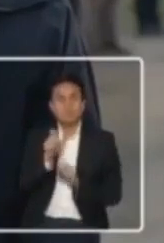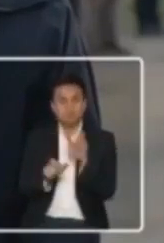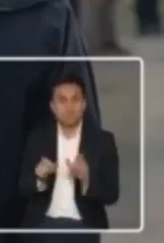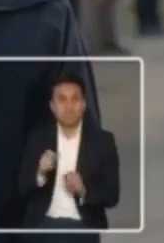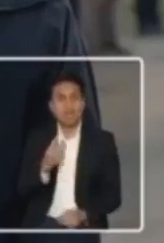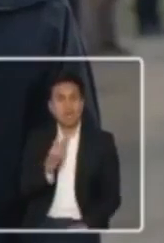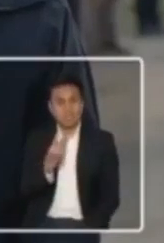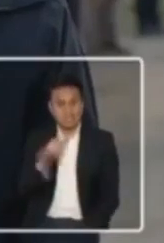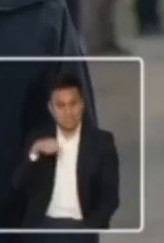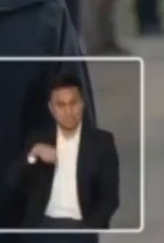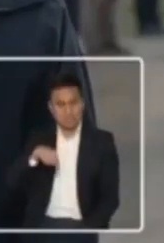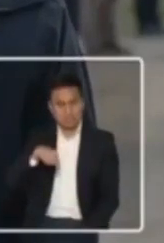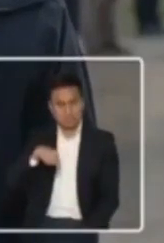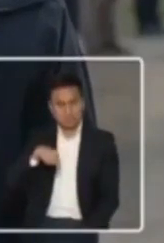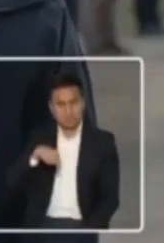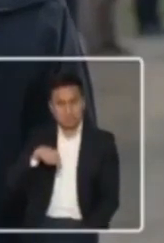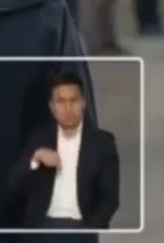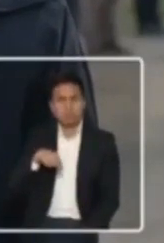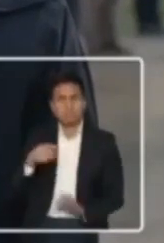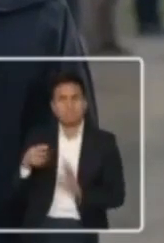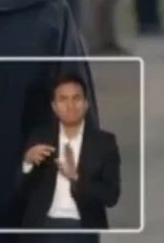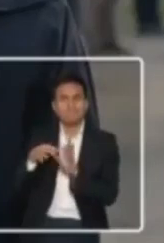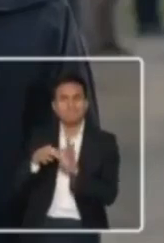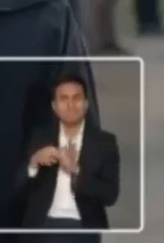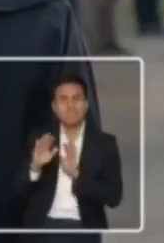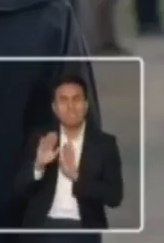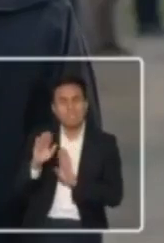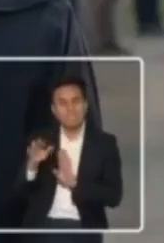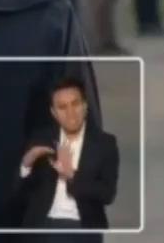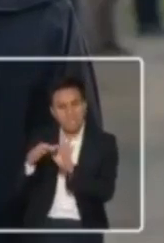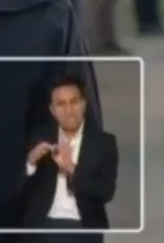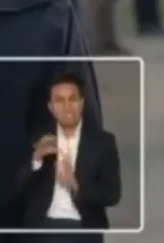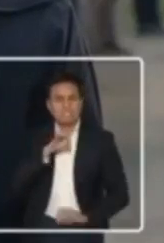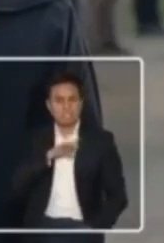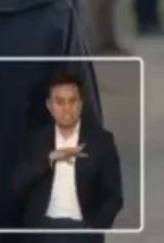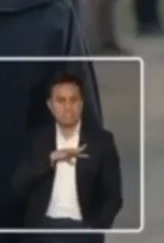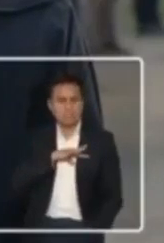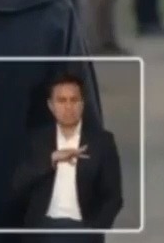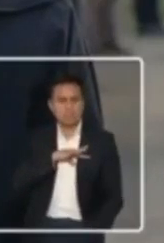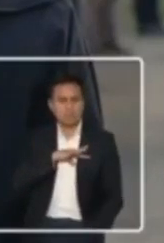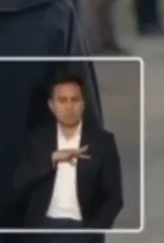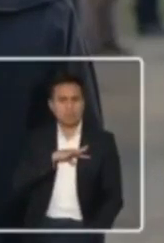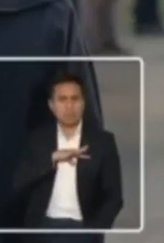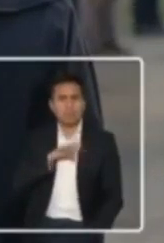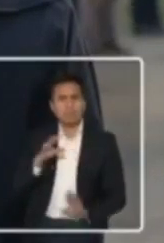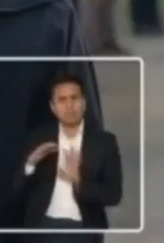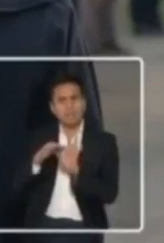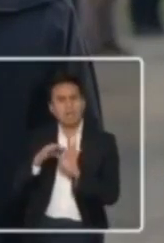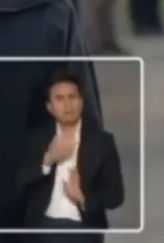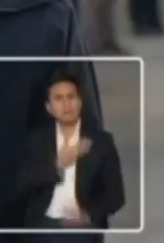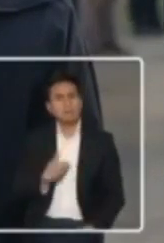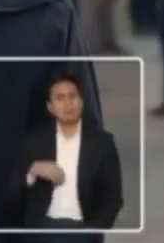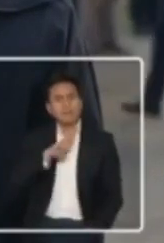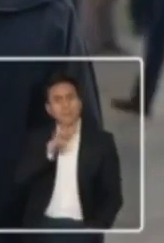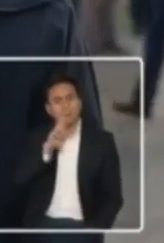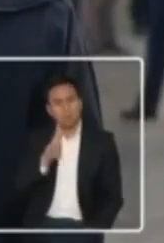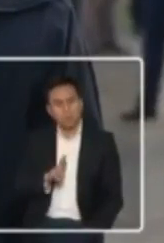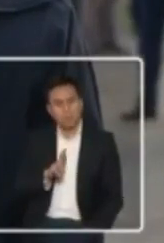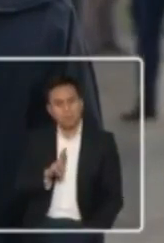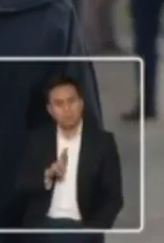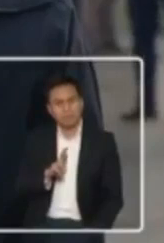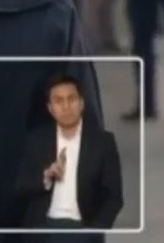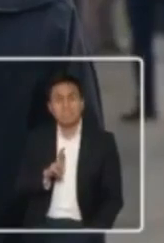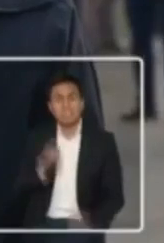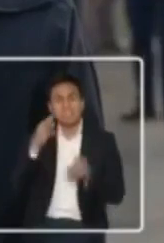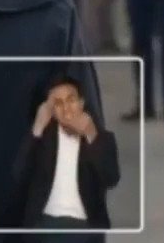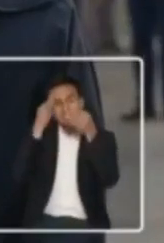aquí nos debemos a nuestra lealtad con Chile y a nuestra lealtad con el presidente de la República. Y